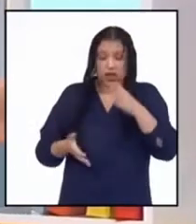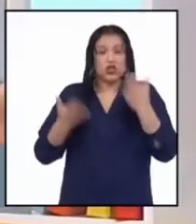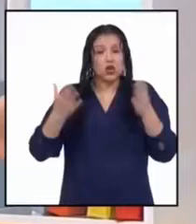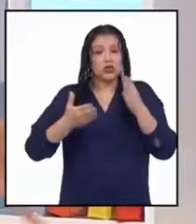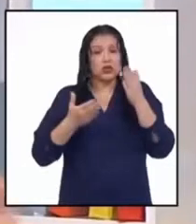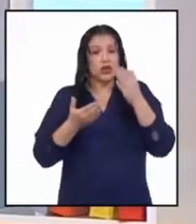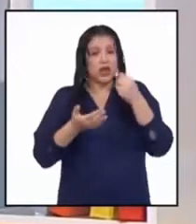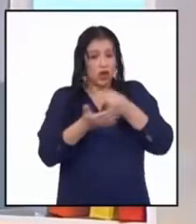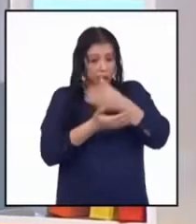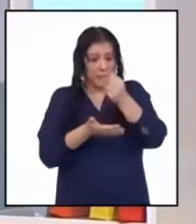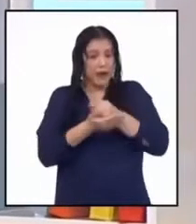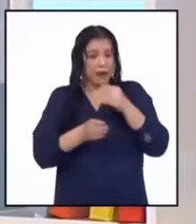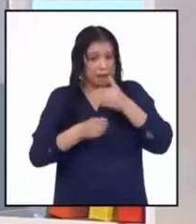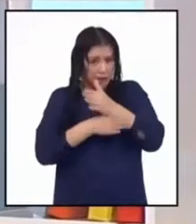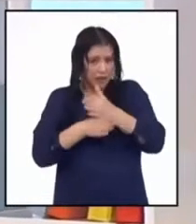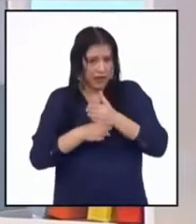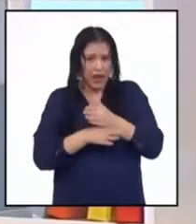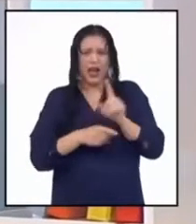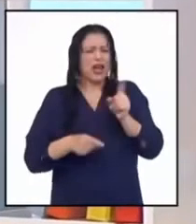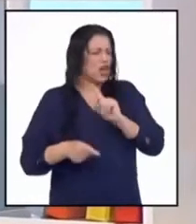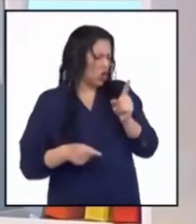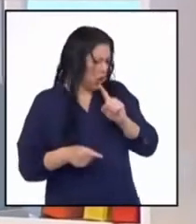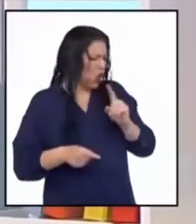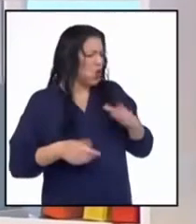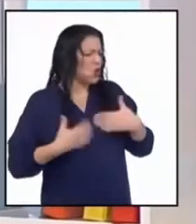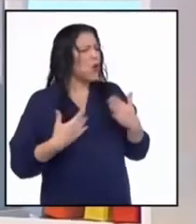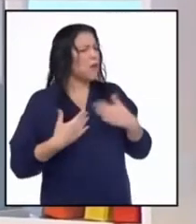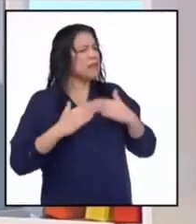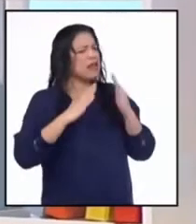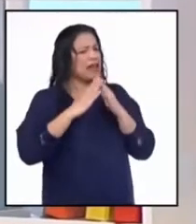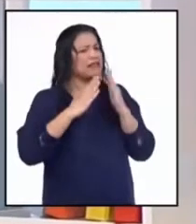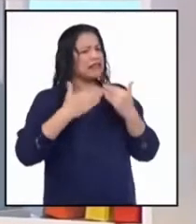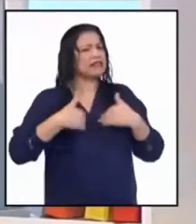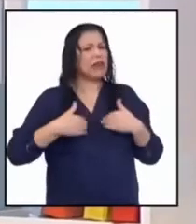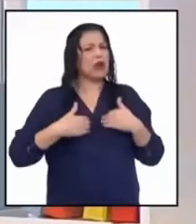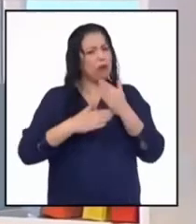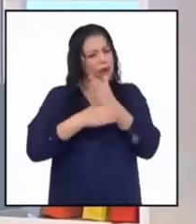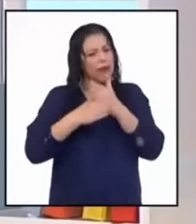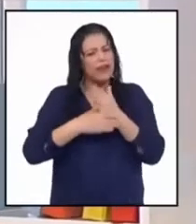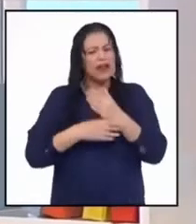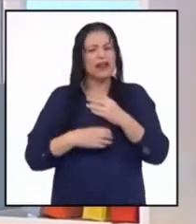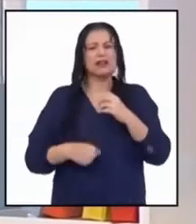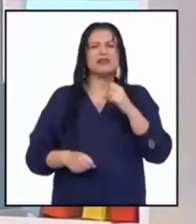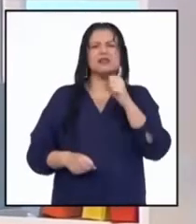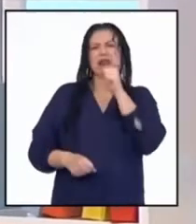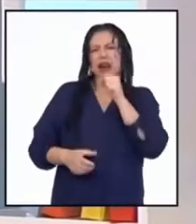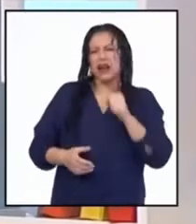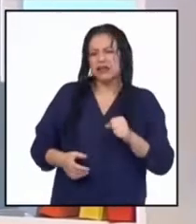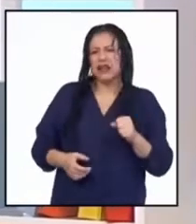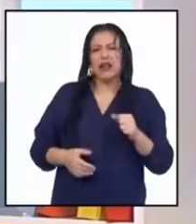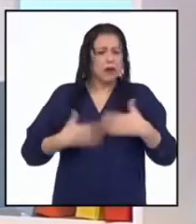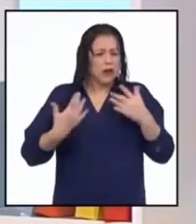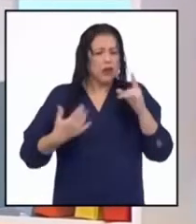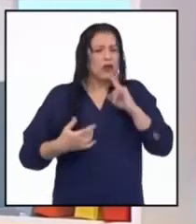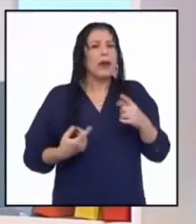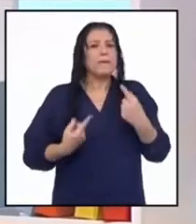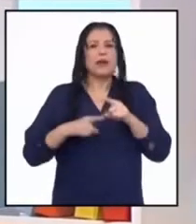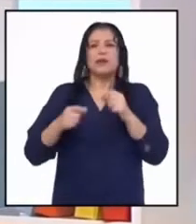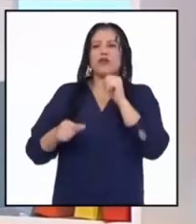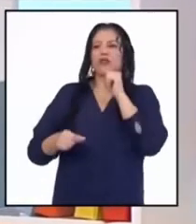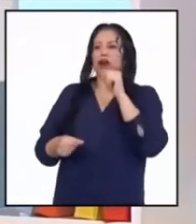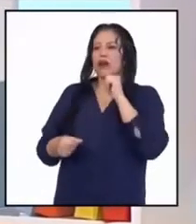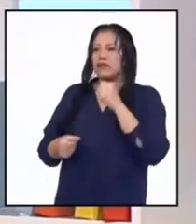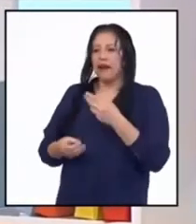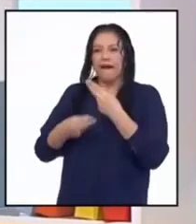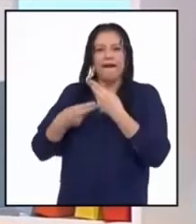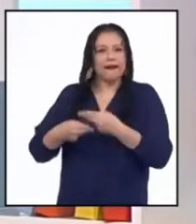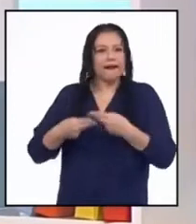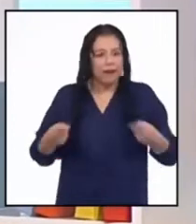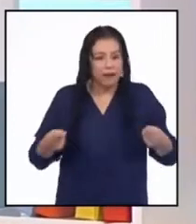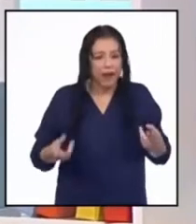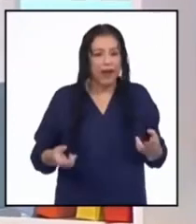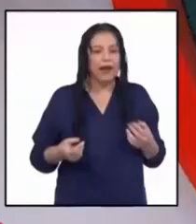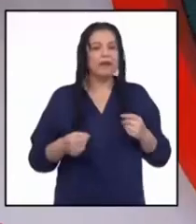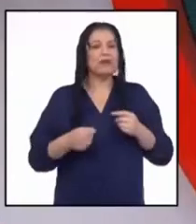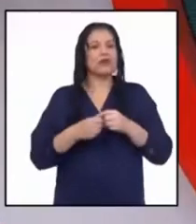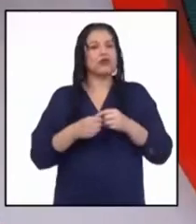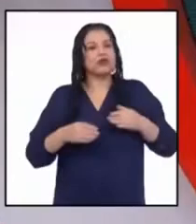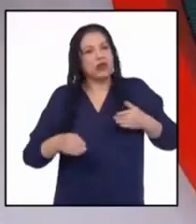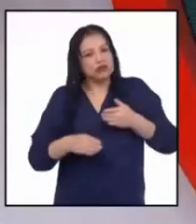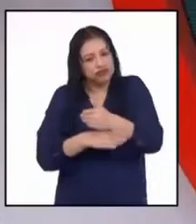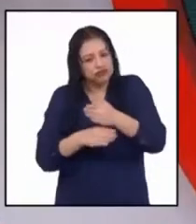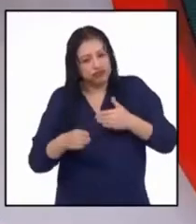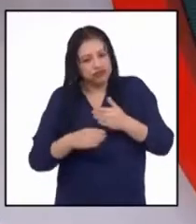en casa algunas maderas viejas que puedo reutilizar, pero me faltan herramientas, pues como una sierra de arco o un